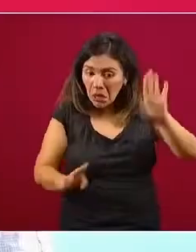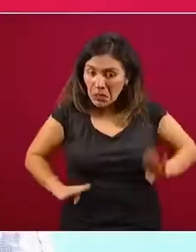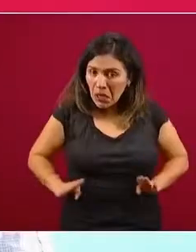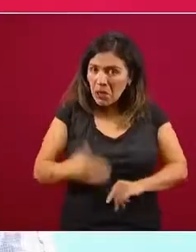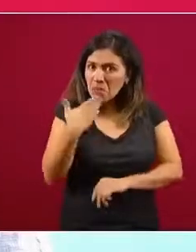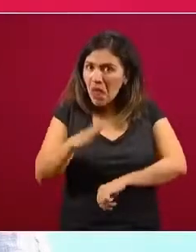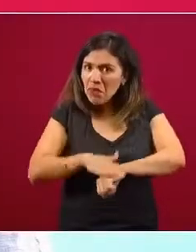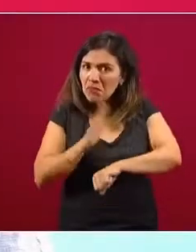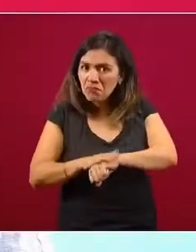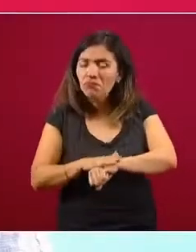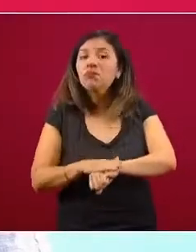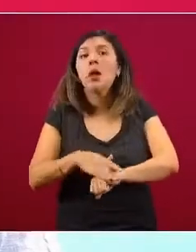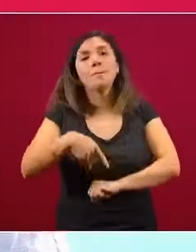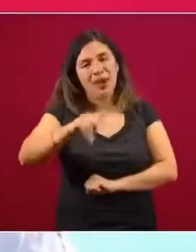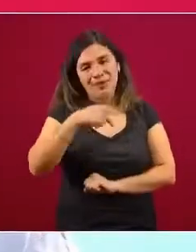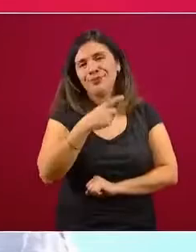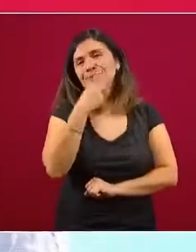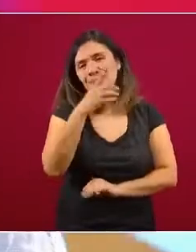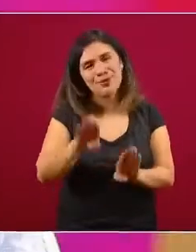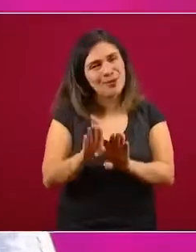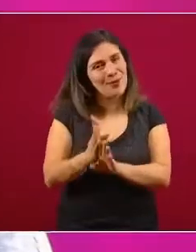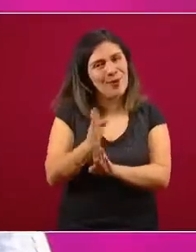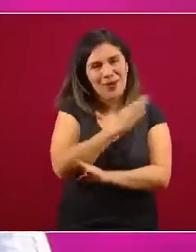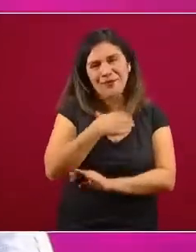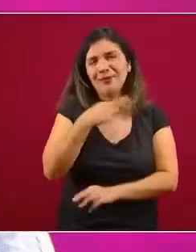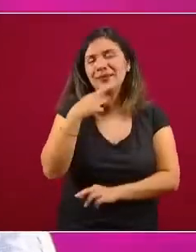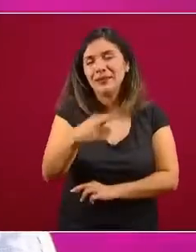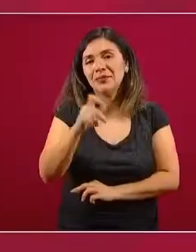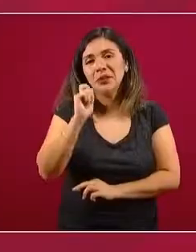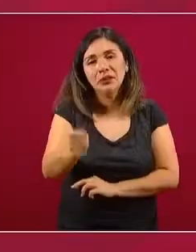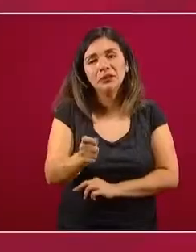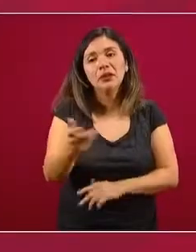convenientes, pero cierro reiterando lo que ya le respondía a